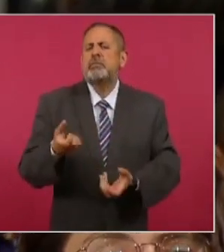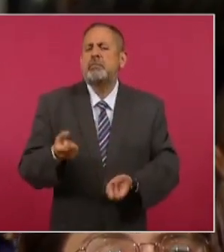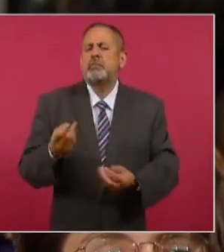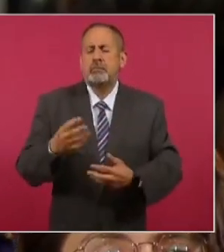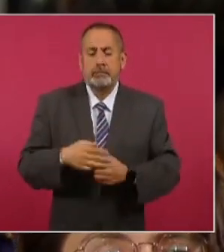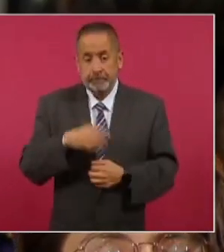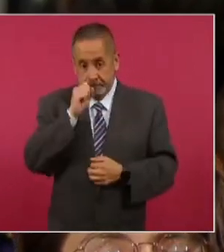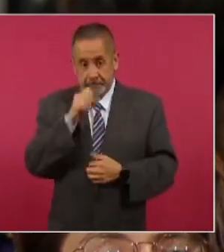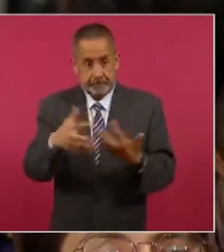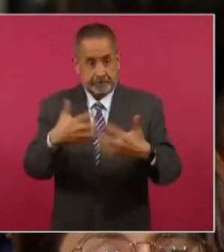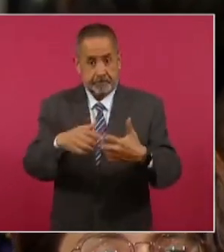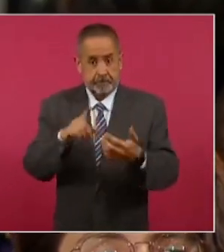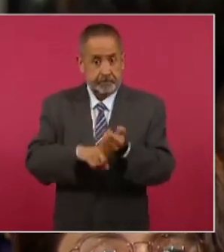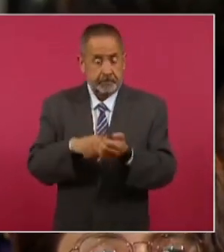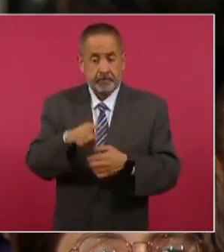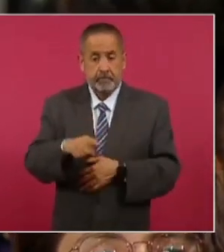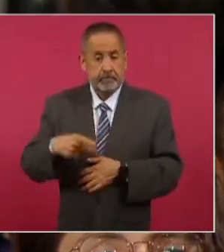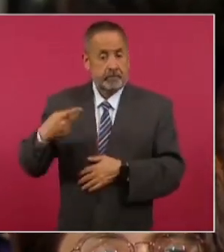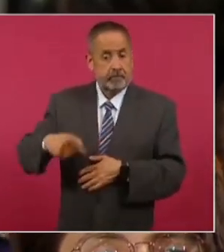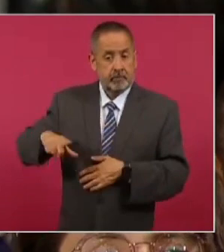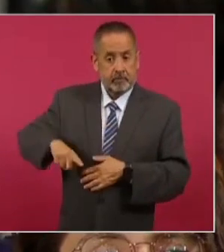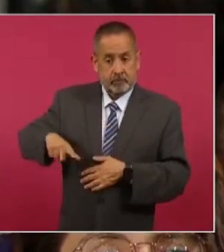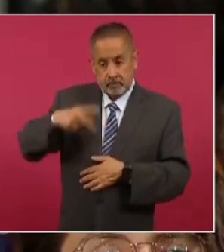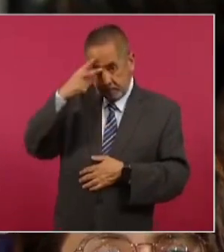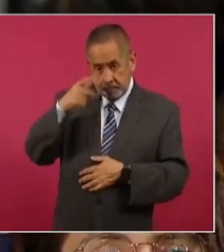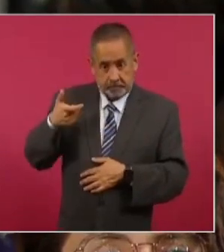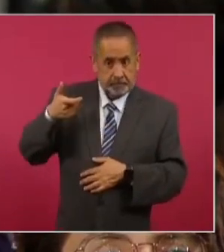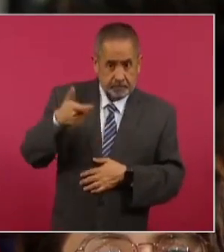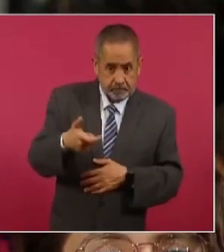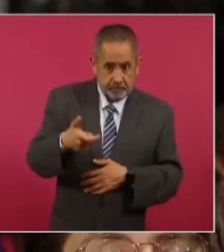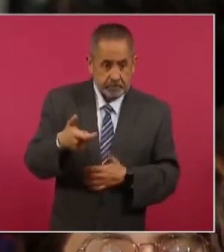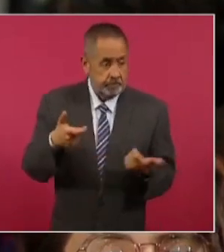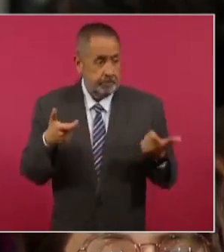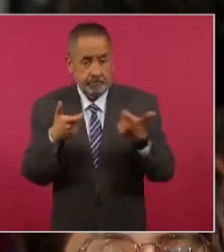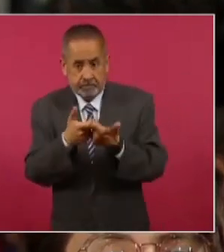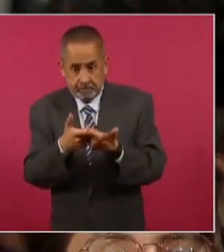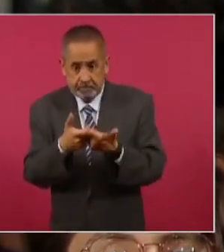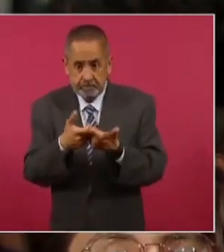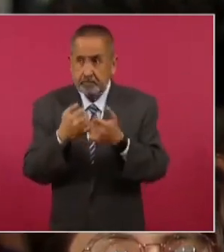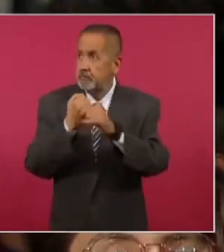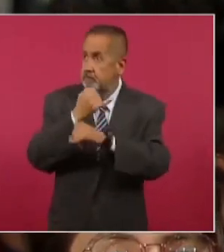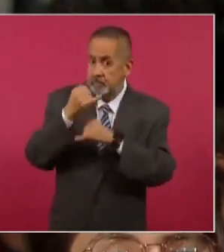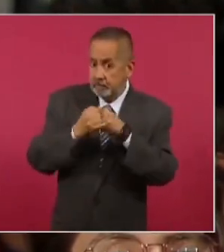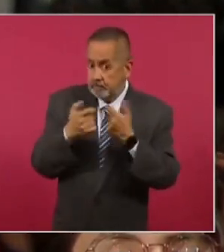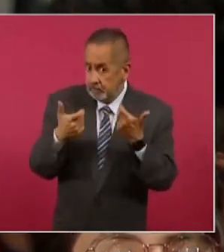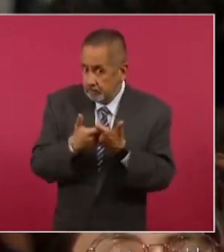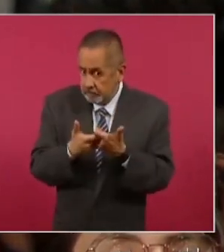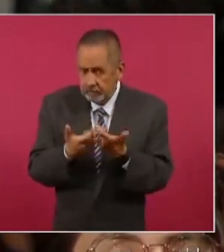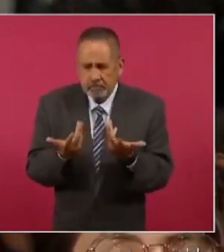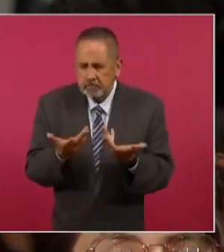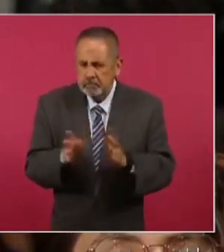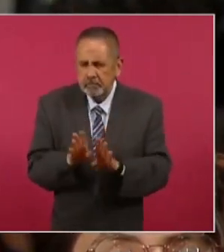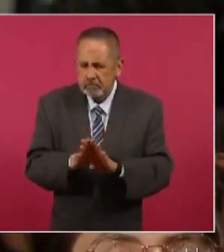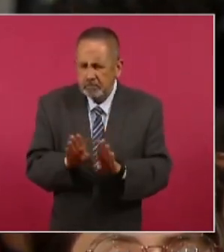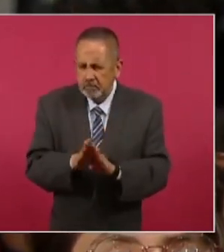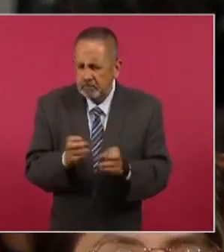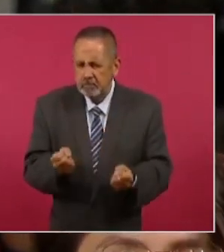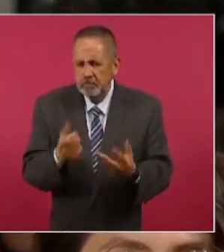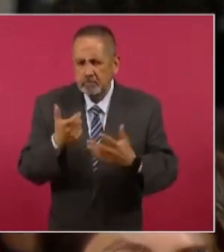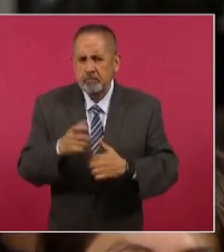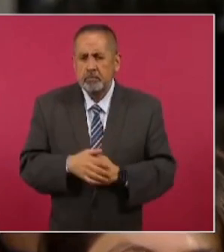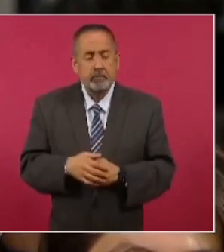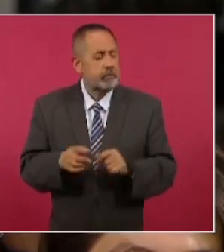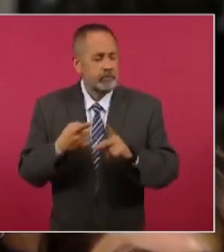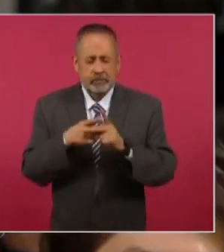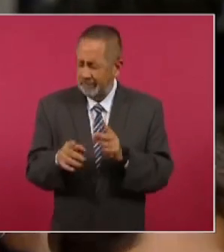haber inversión privada nacional o extranjera en esta en esta planta solar y cuándo quedaría ya funcionando en